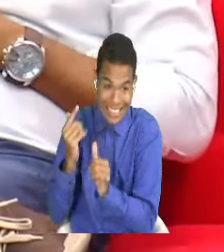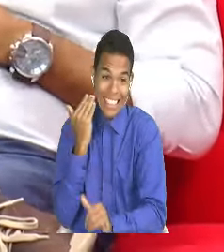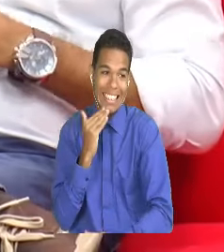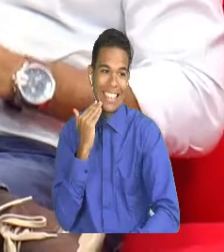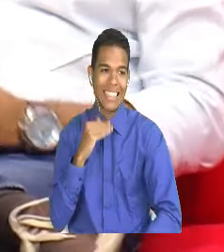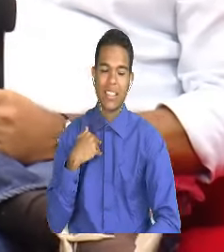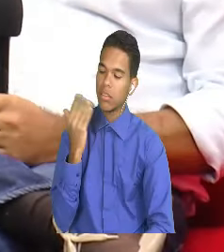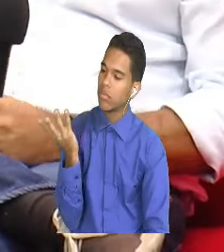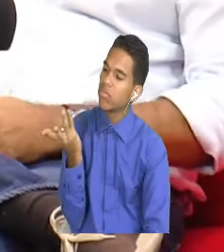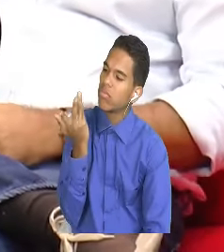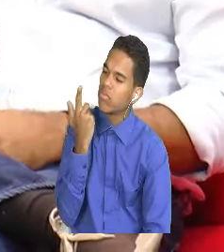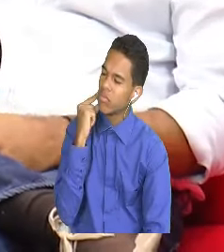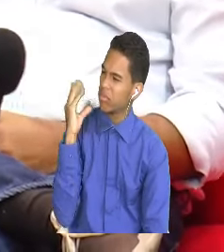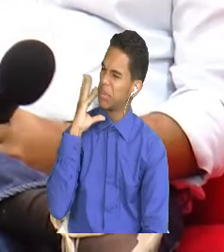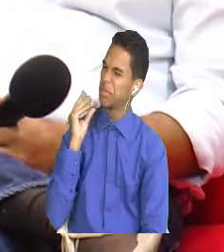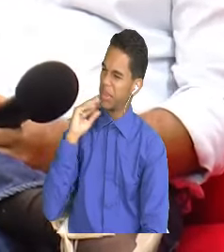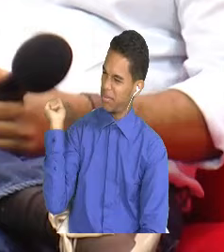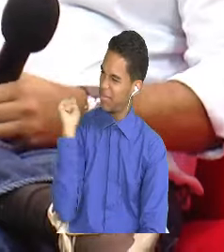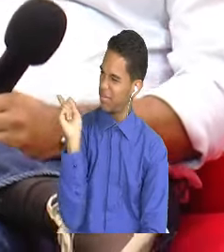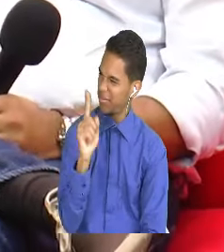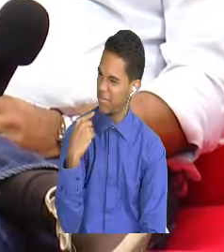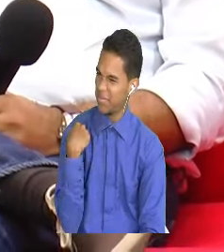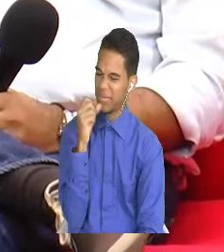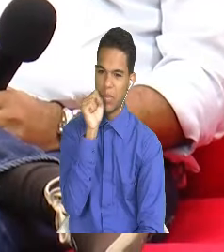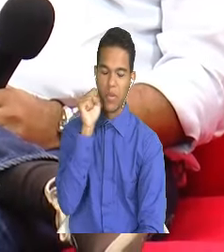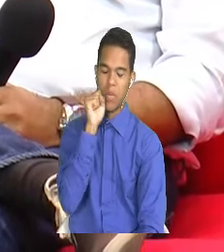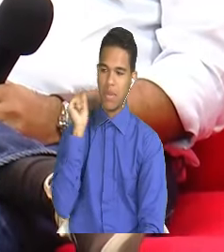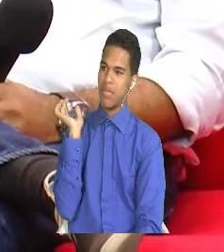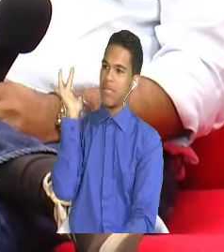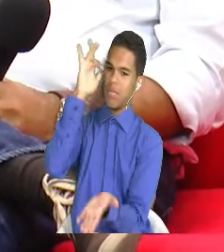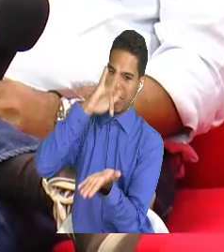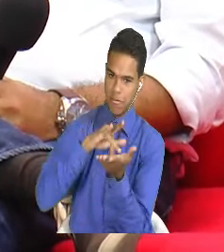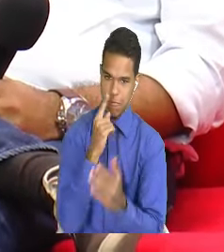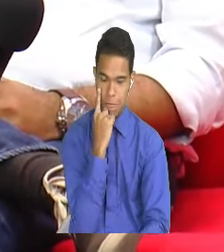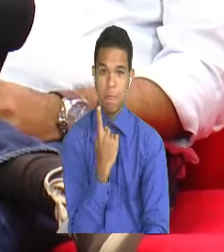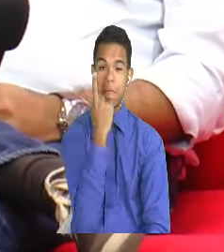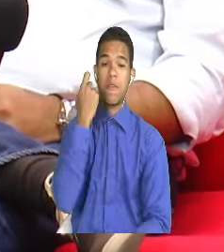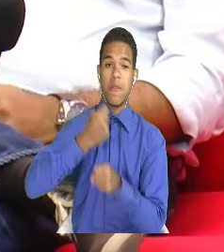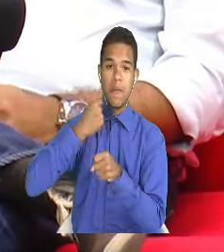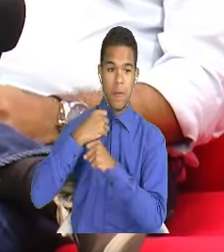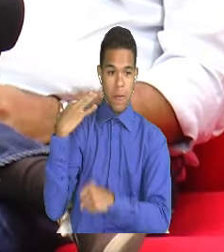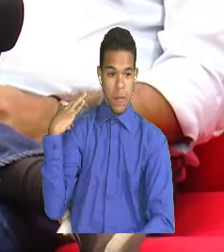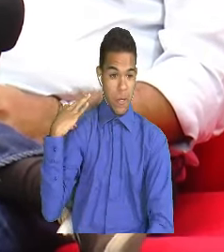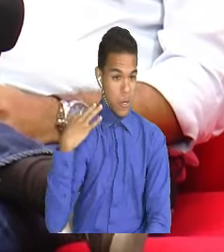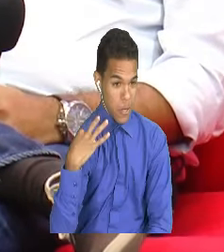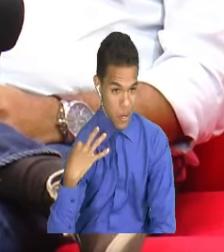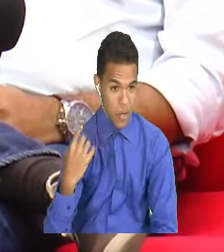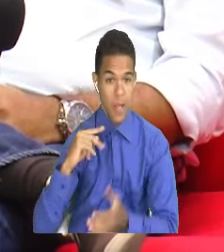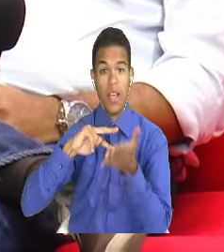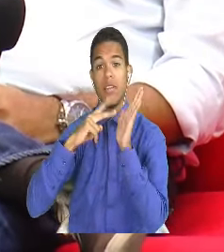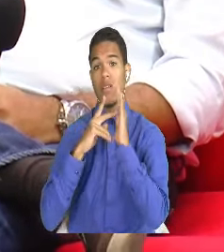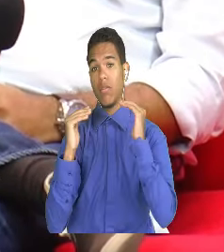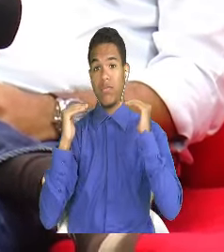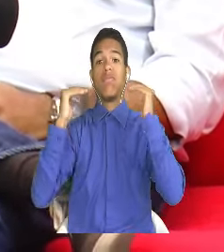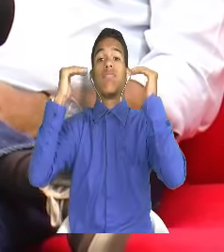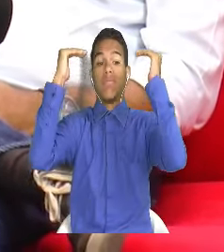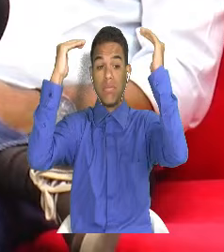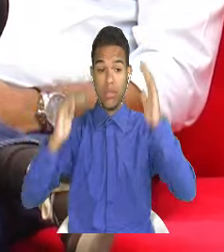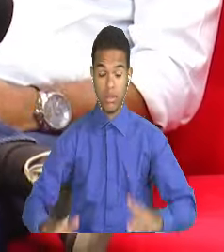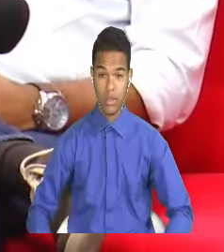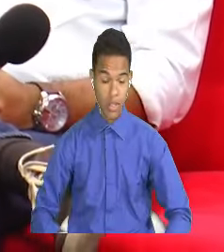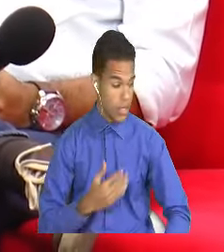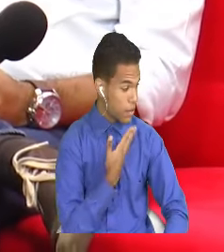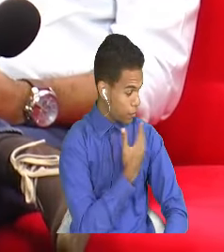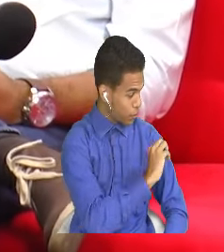experiencia aquí en Barranca Bermeja, llegar a trabajar a una clínica de tan alto nivel como lo es la Reina Lucía. Muy buenos días, Kiara y Jennifer, muchísimas gracias